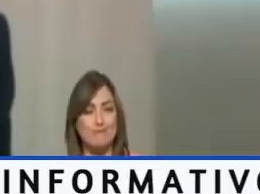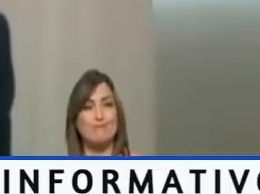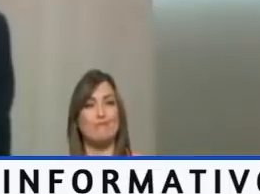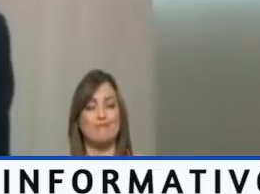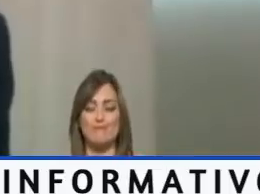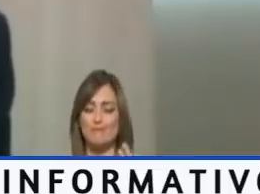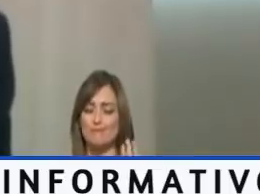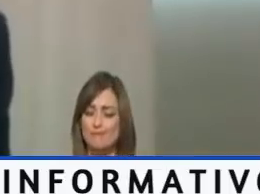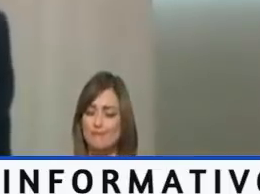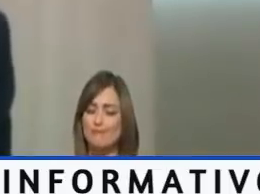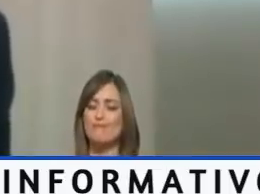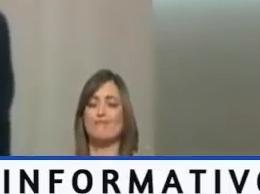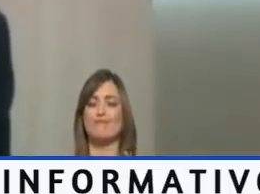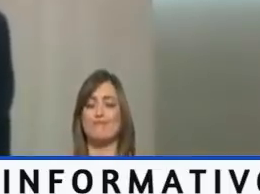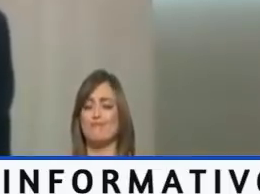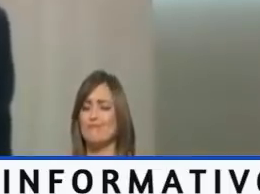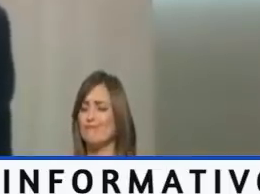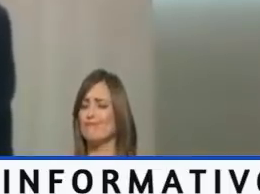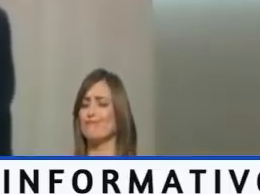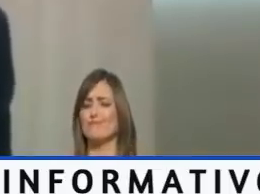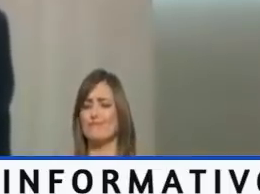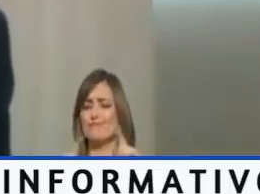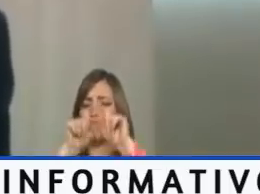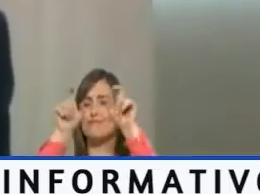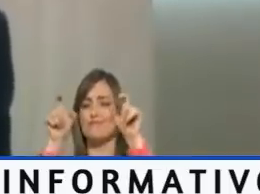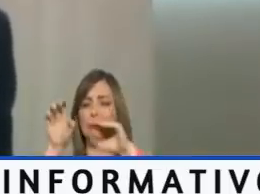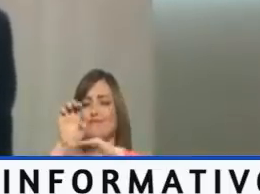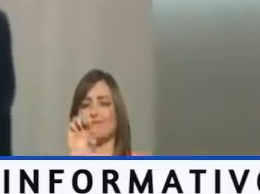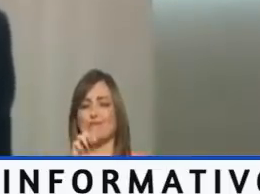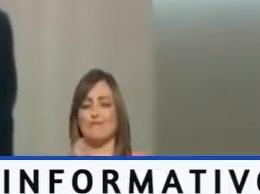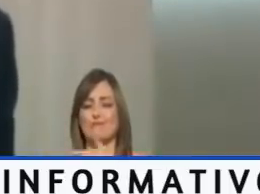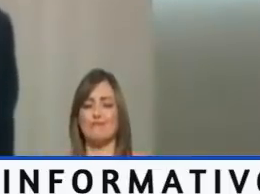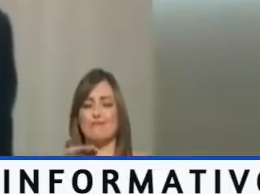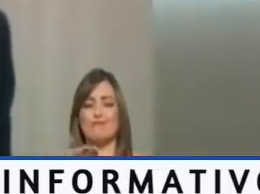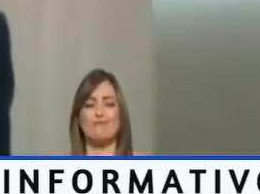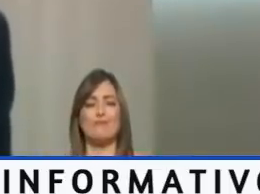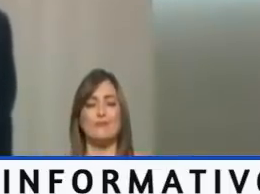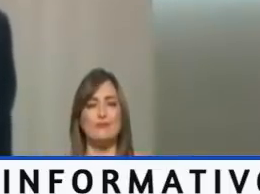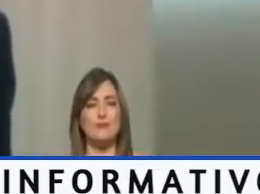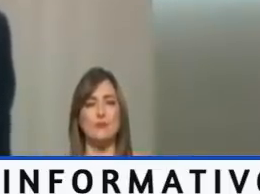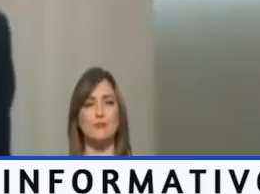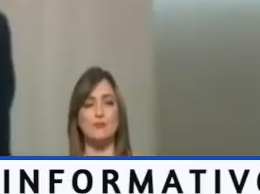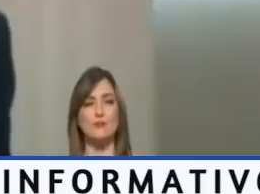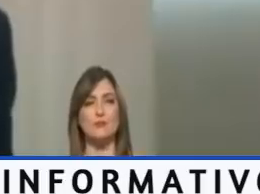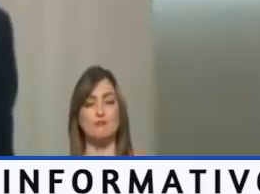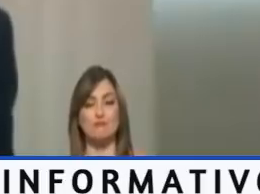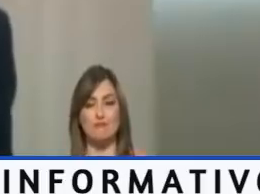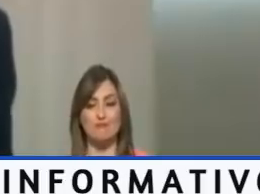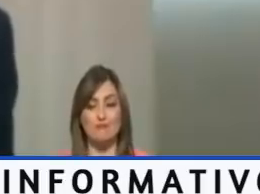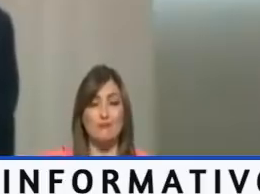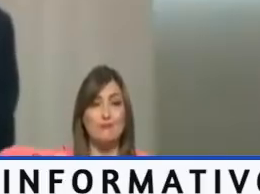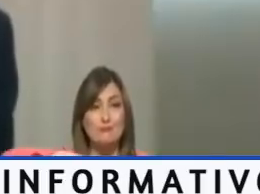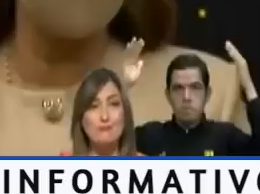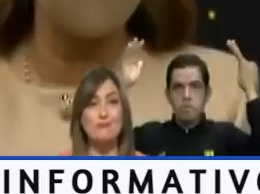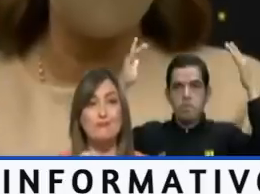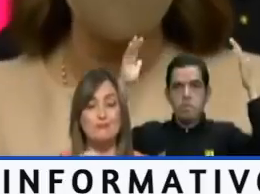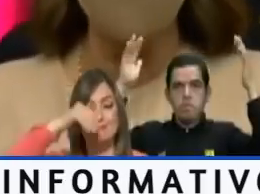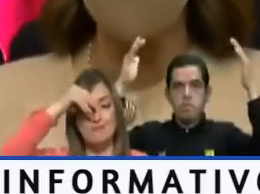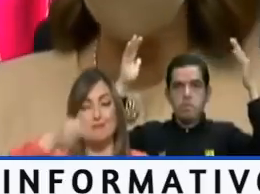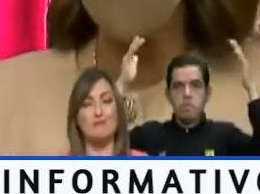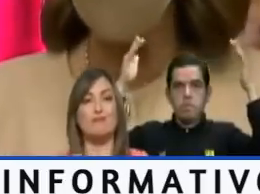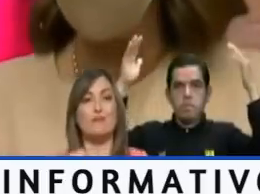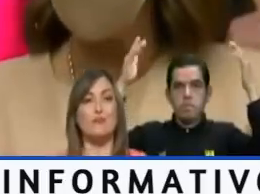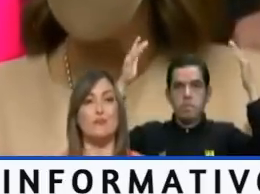Creo que las palabras del discurso del presidente Guillermo Lasso pues han generado un mayor optimismo del que ya